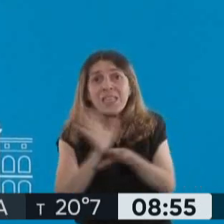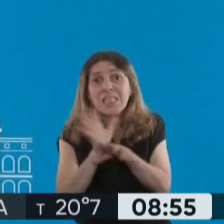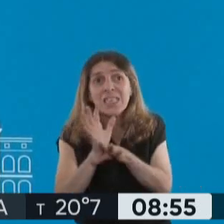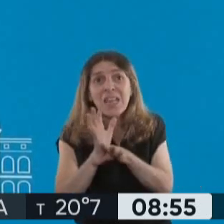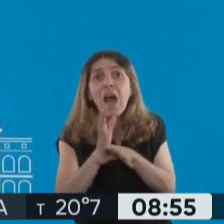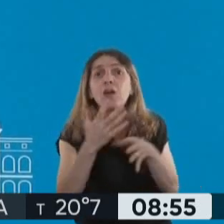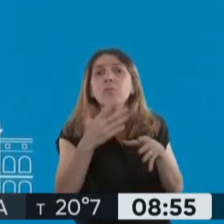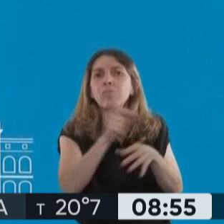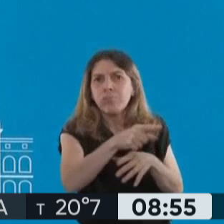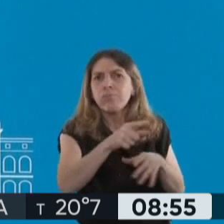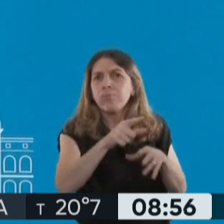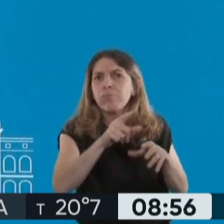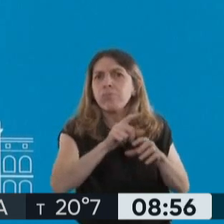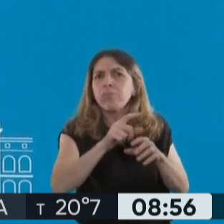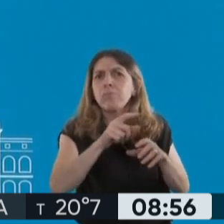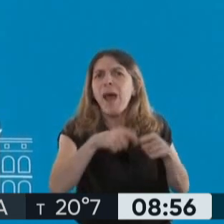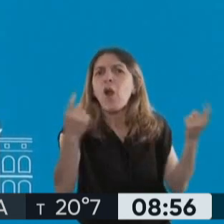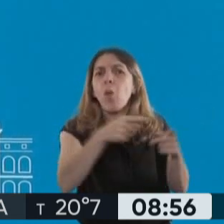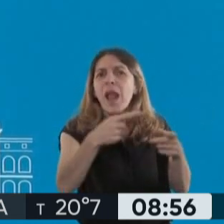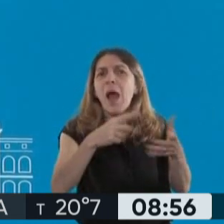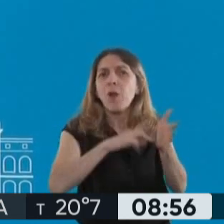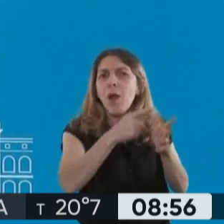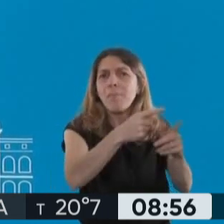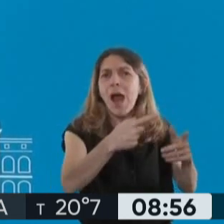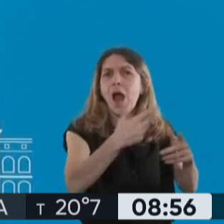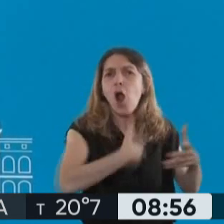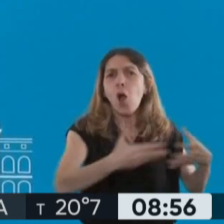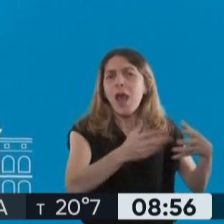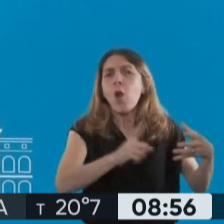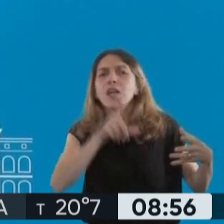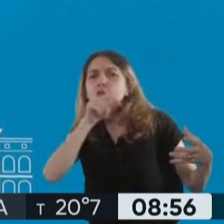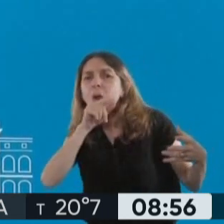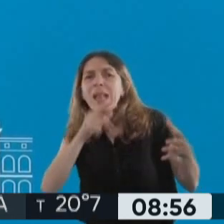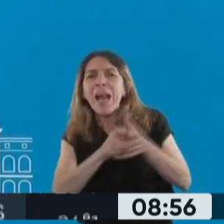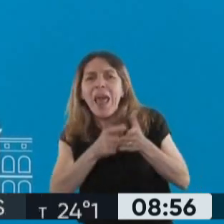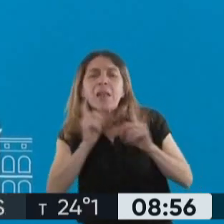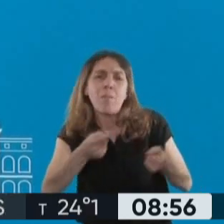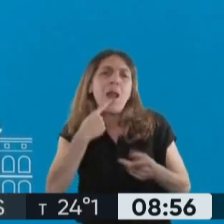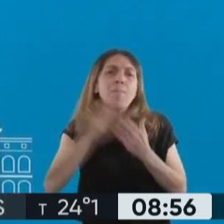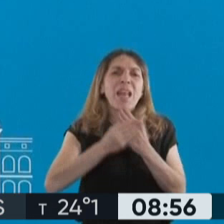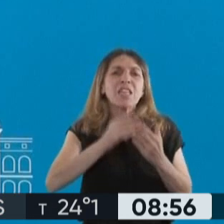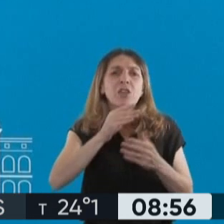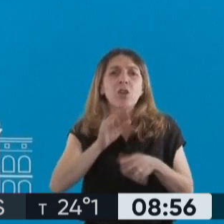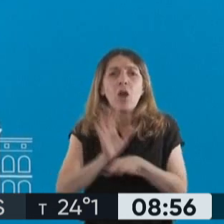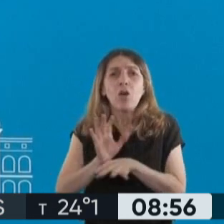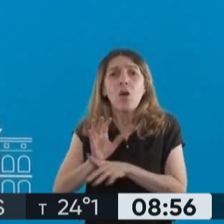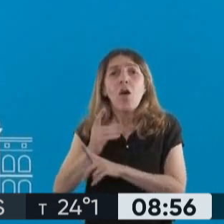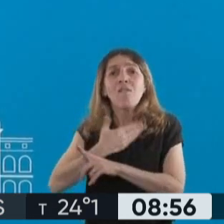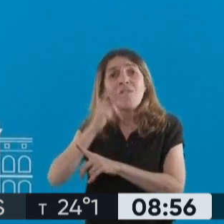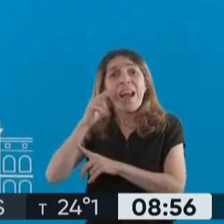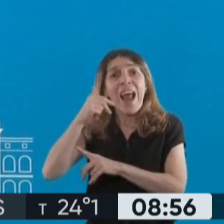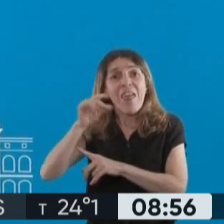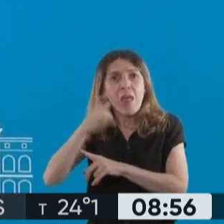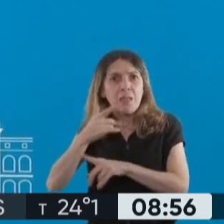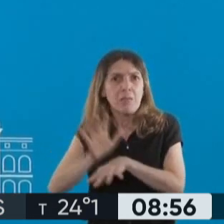más importante es actuar más allá. No creamos que la política sucede en Twitter o en las redes, ¿no? Entonces el ministro Fernández estuvo permanentemente